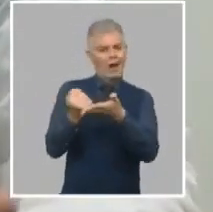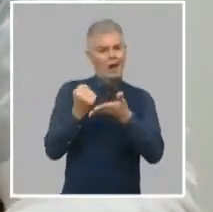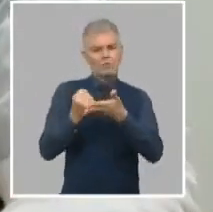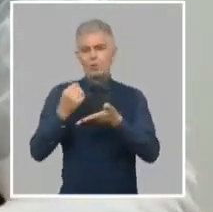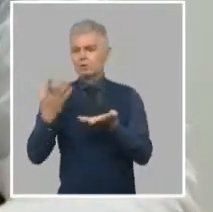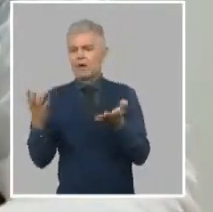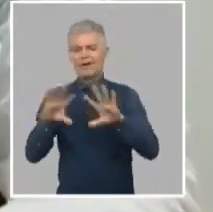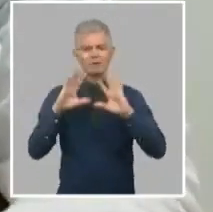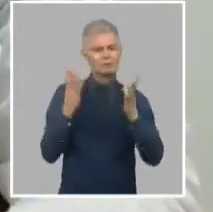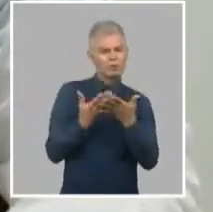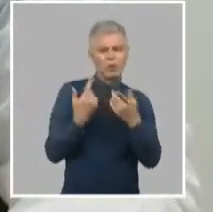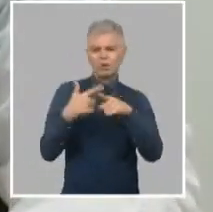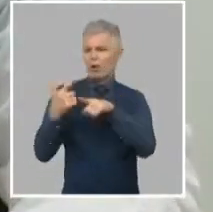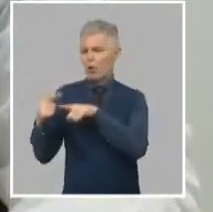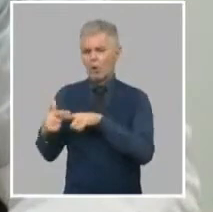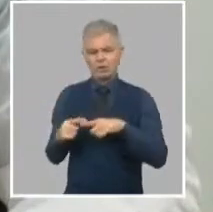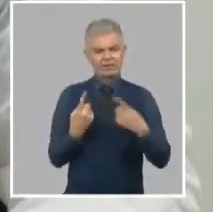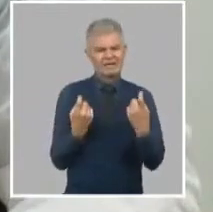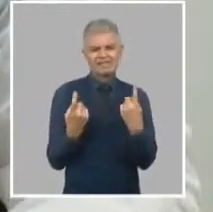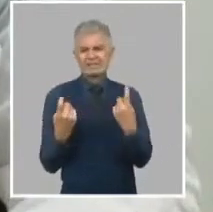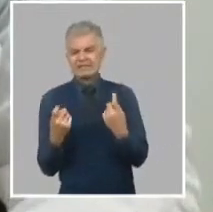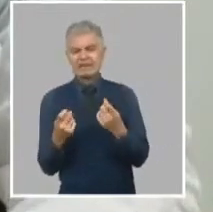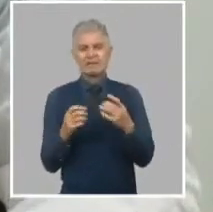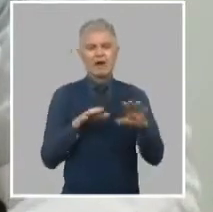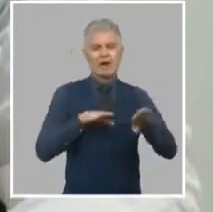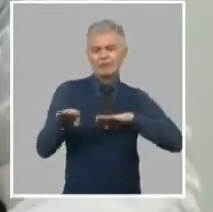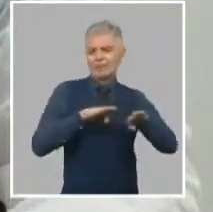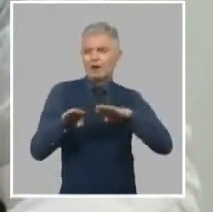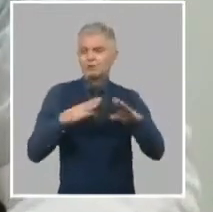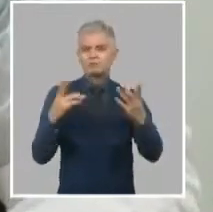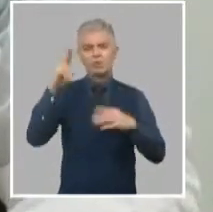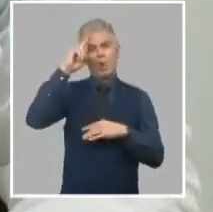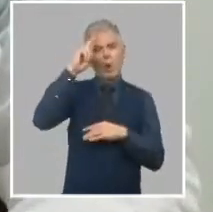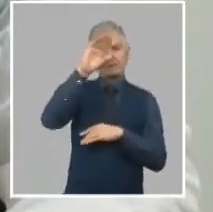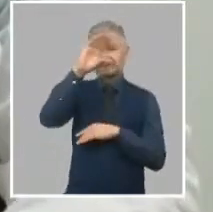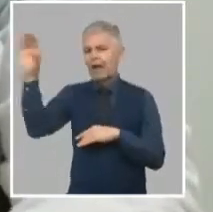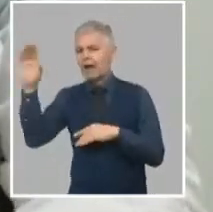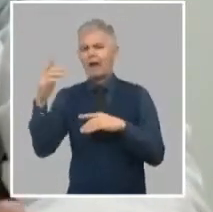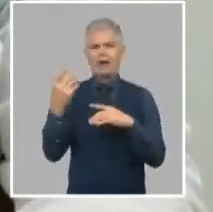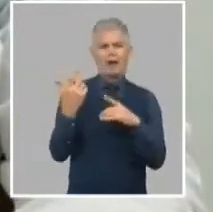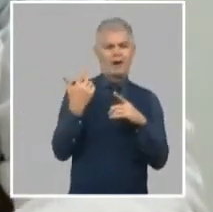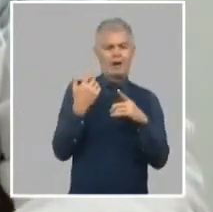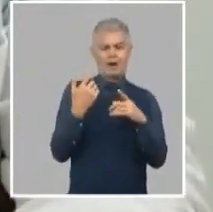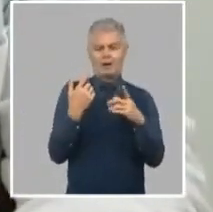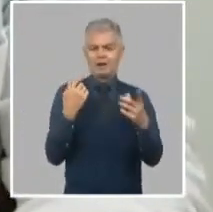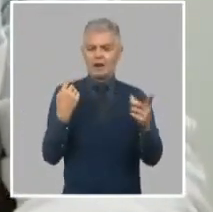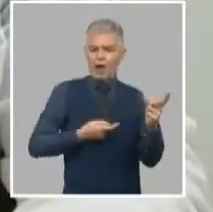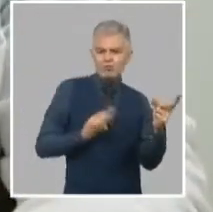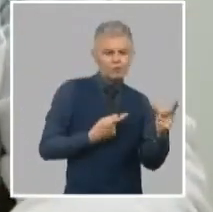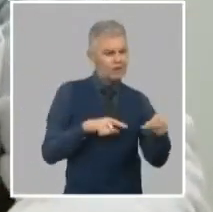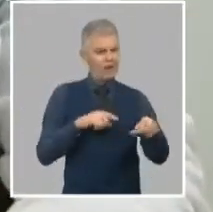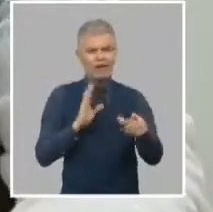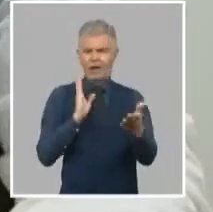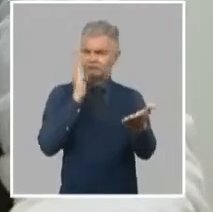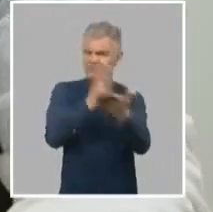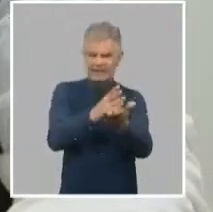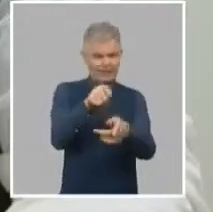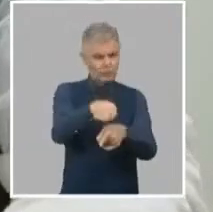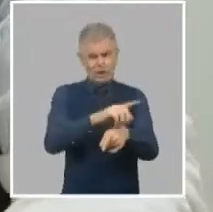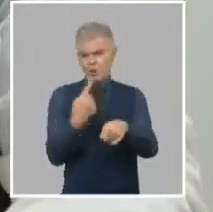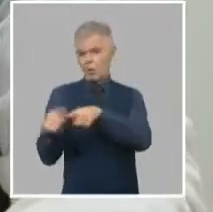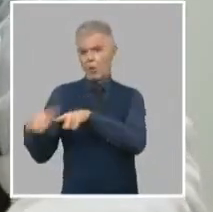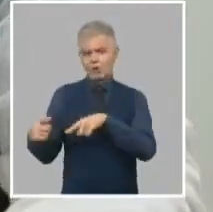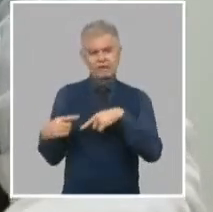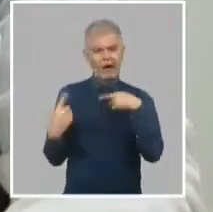logístico, en la sostenibilidad de los hospitales, en el enfrentamiento directo a cualquier tipo